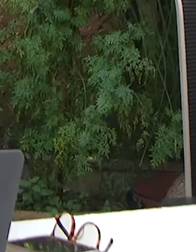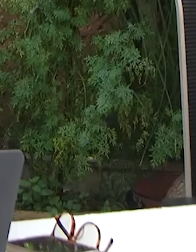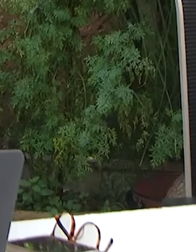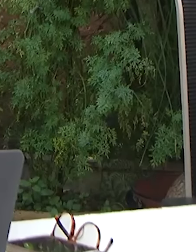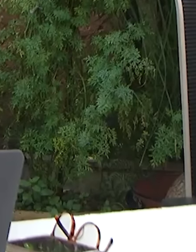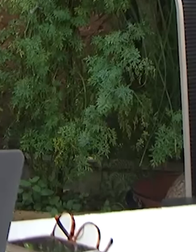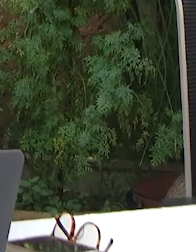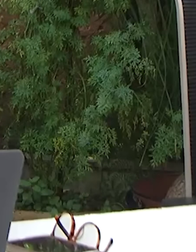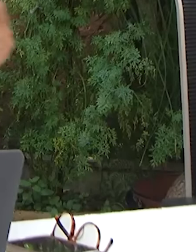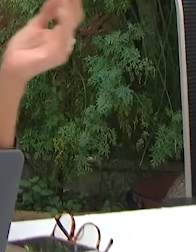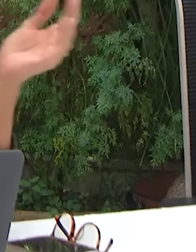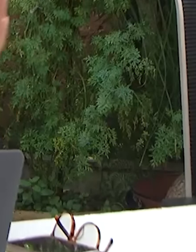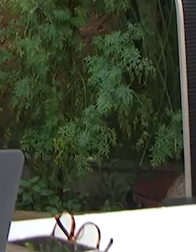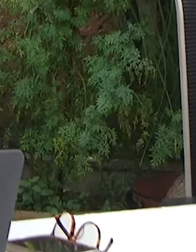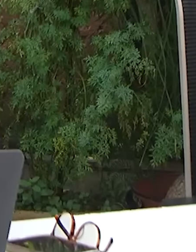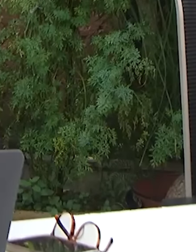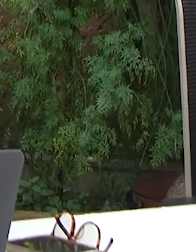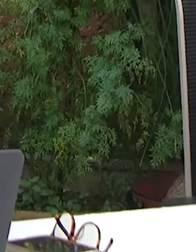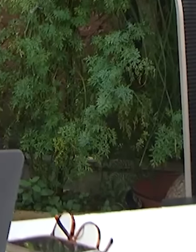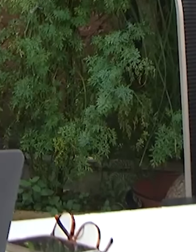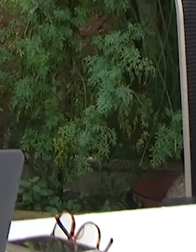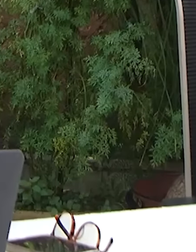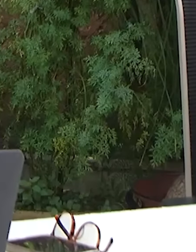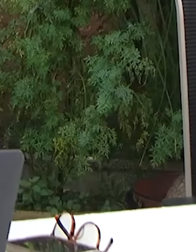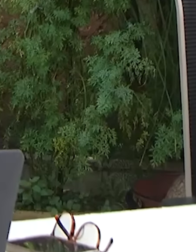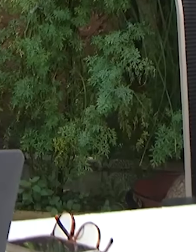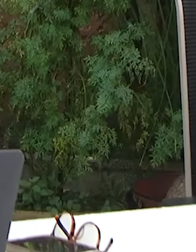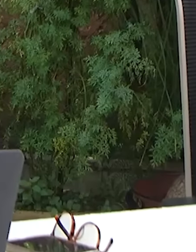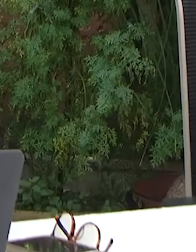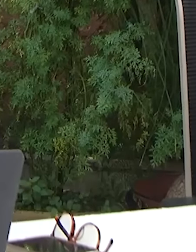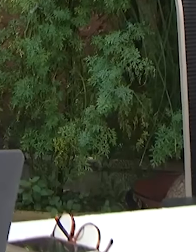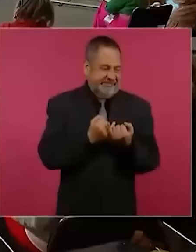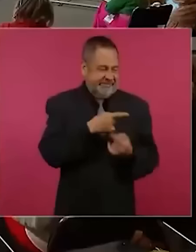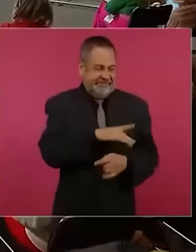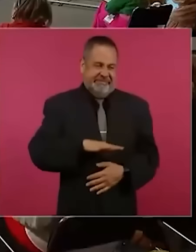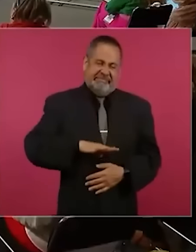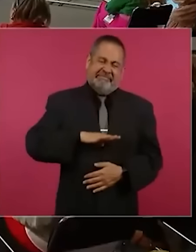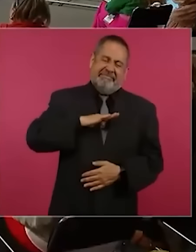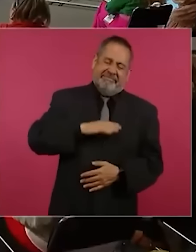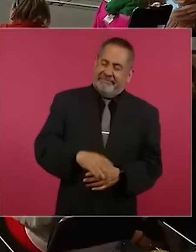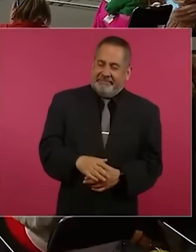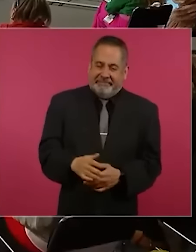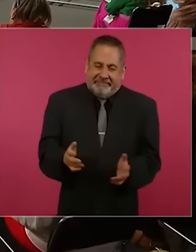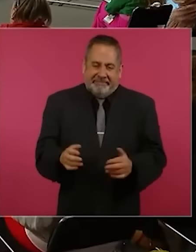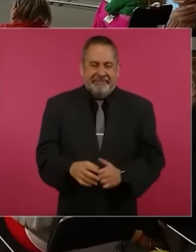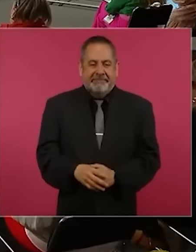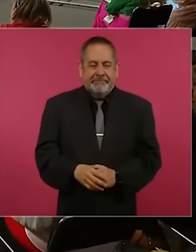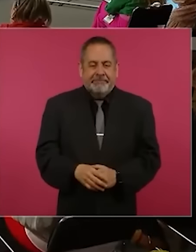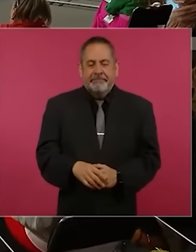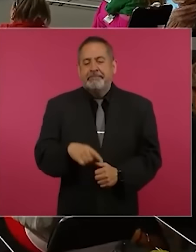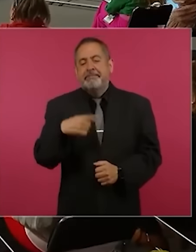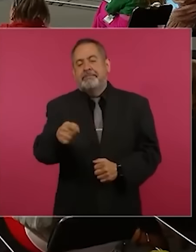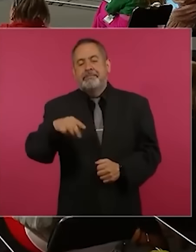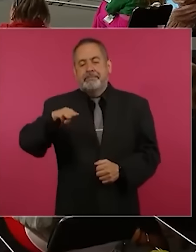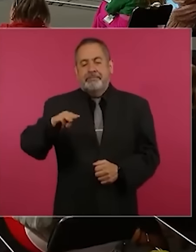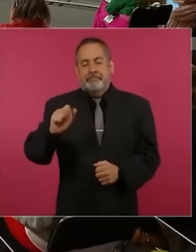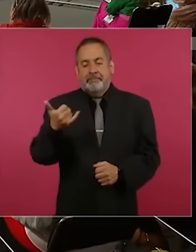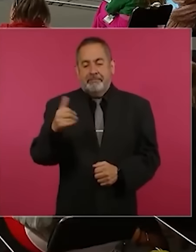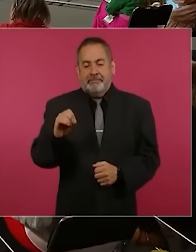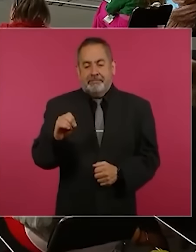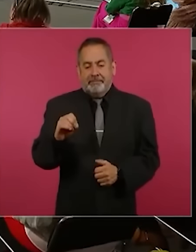la ri el apuntador vamos a verlo ya para finales de mayo empieza